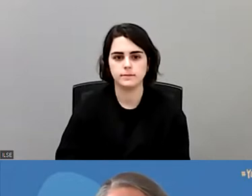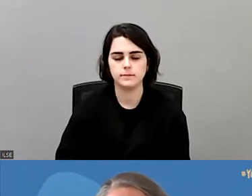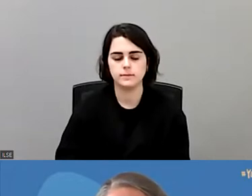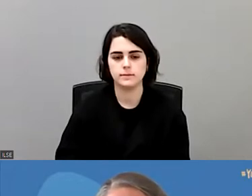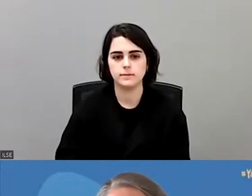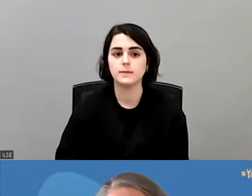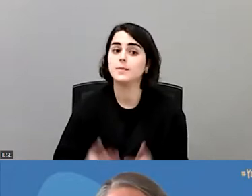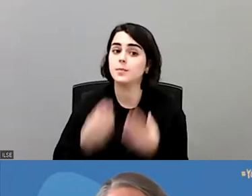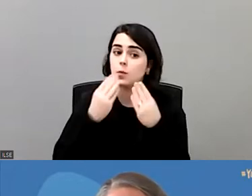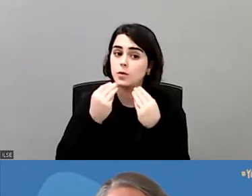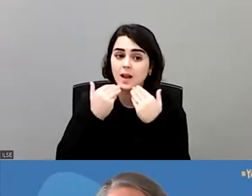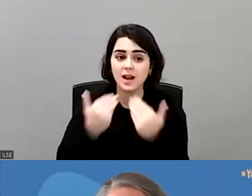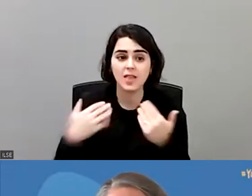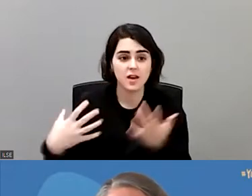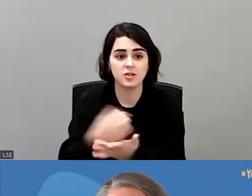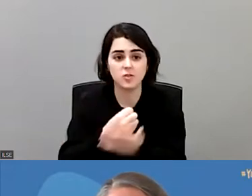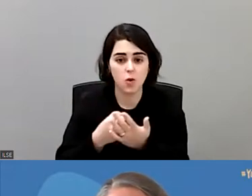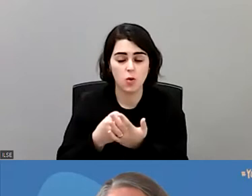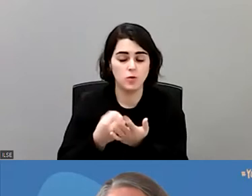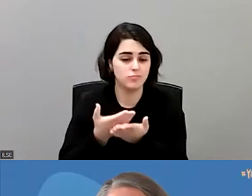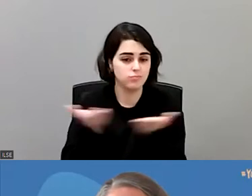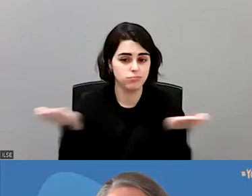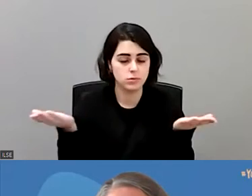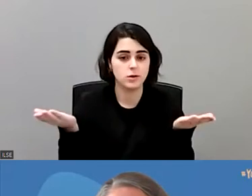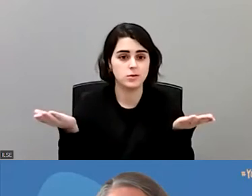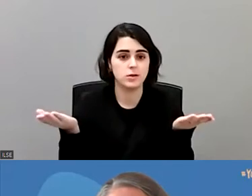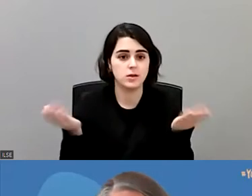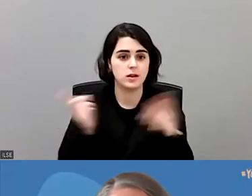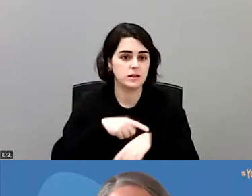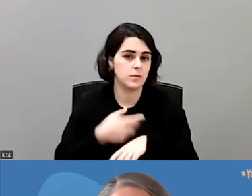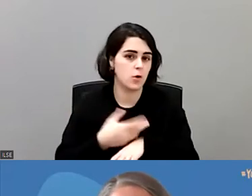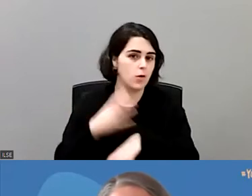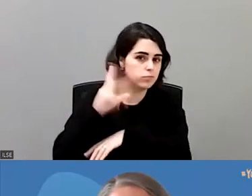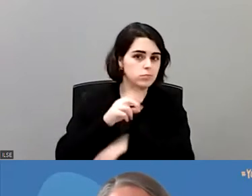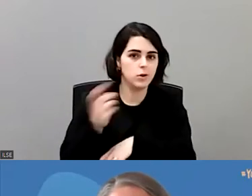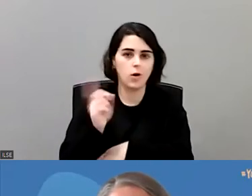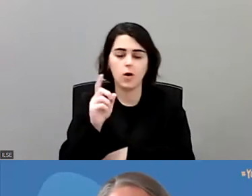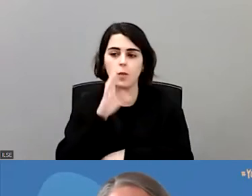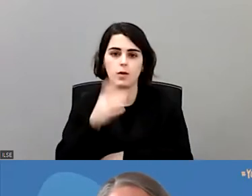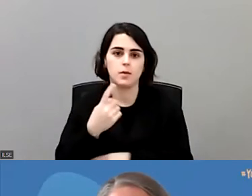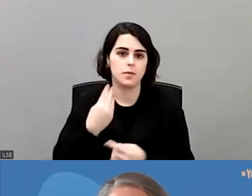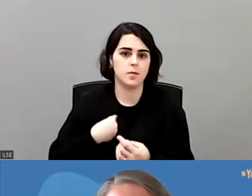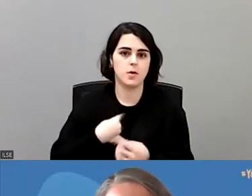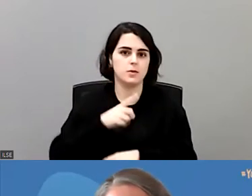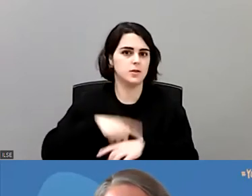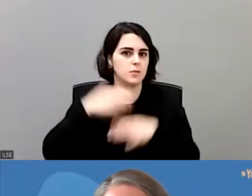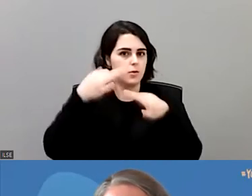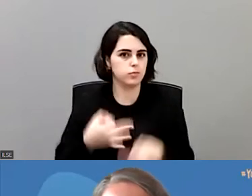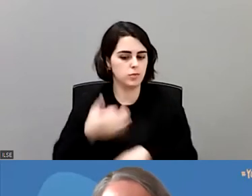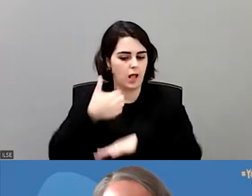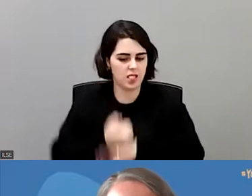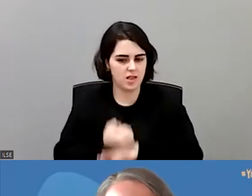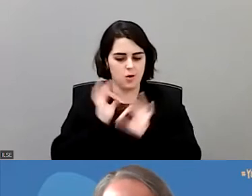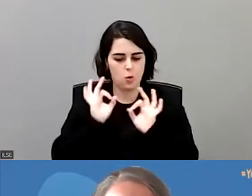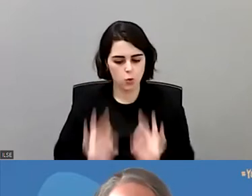Vale, pues muchas gracias a todos vosotros. No robamos más tiempo que, bueno, para una vez que terminamos así, más o menos en hora.